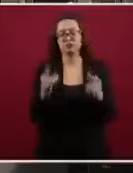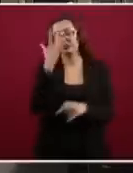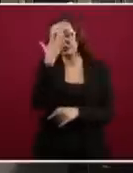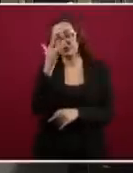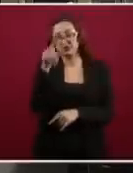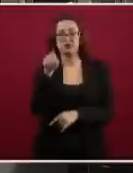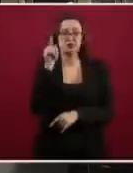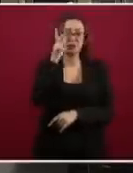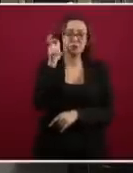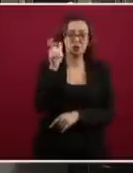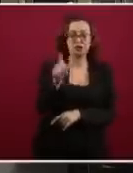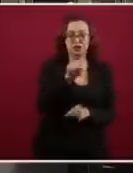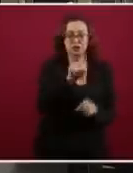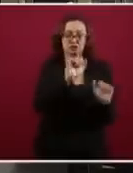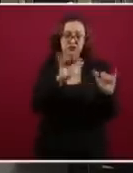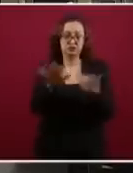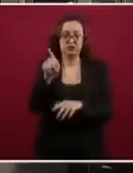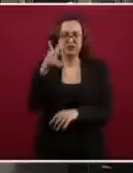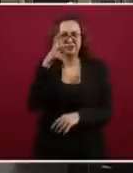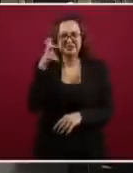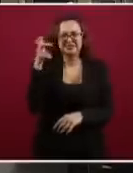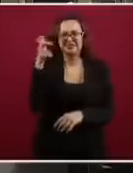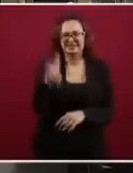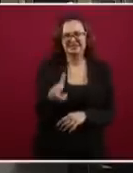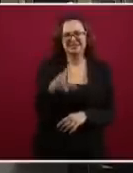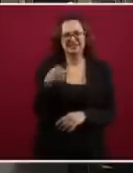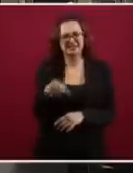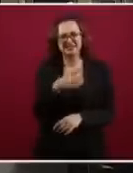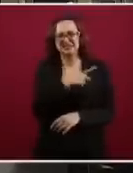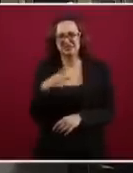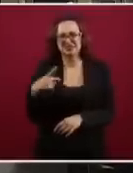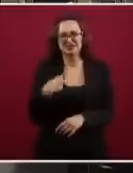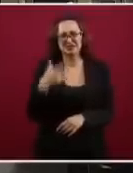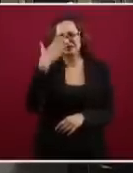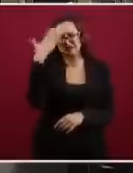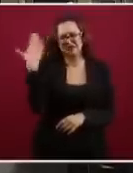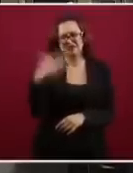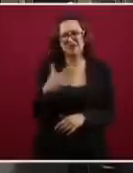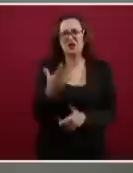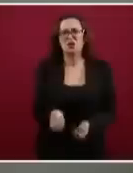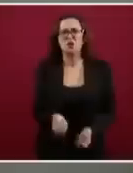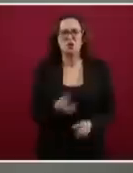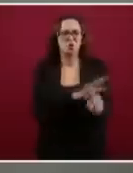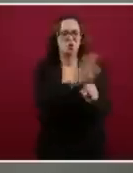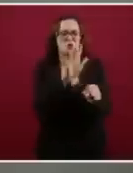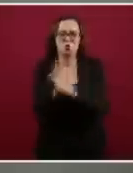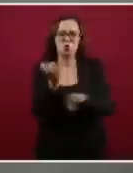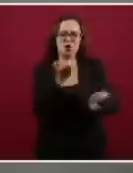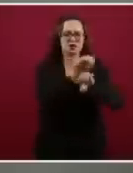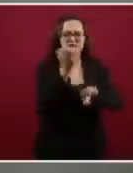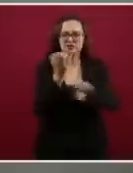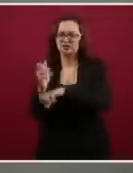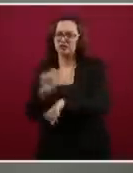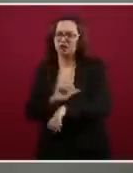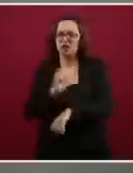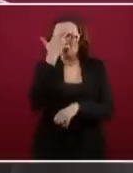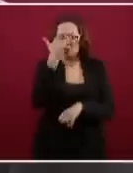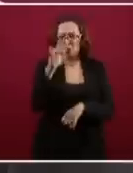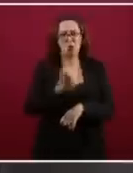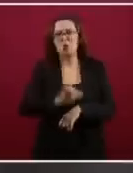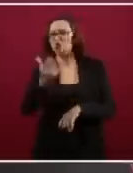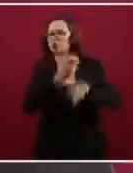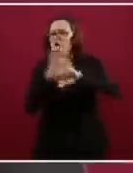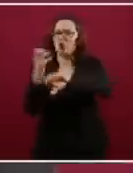sede Pachuca en el estado de Hidalgo, y también me gustaría saber cuáles son los estados que ya han levantado la mano para los próximos Tianguis de Pueblos